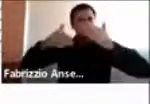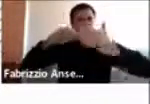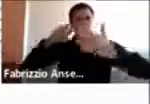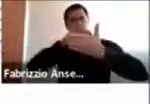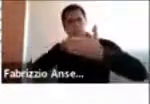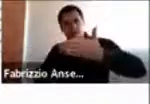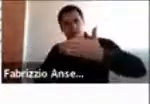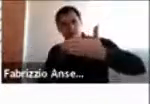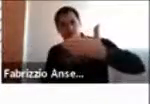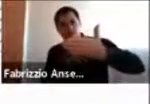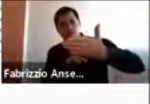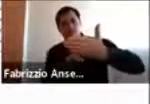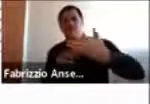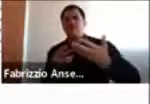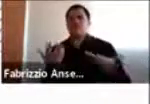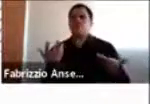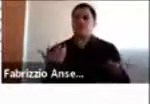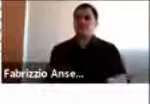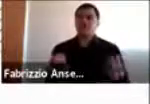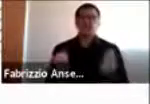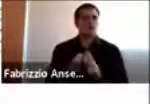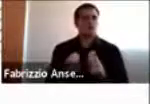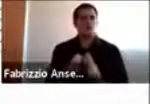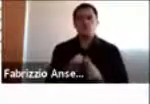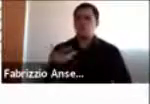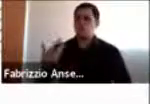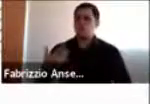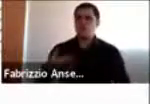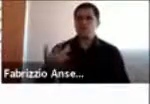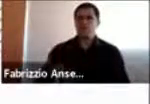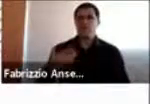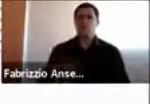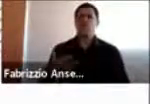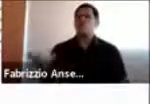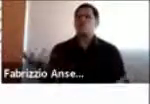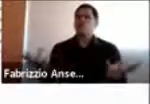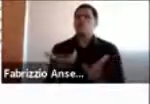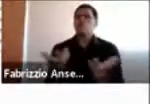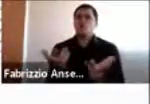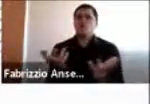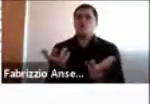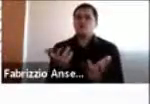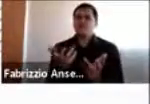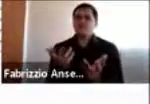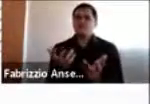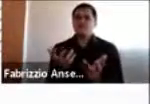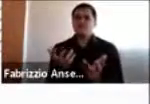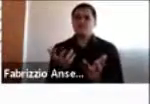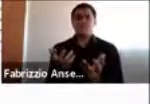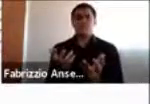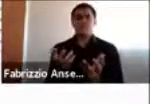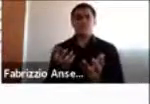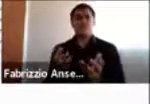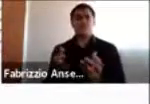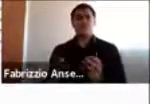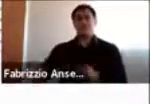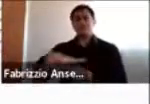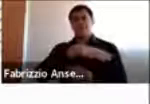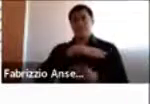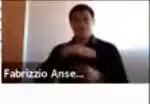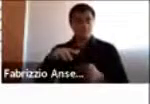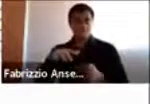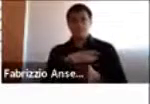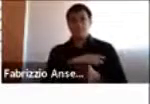sentido entonces es bien interesante tratar de entender, bueno, cuáles pueden ser esos mecanismos ambientales que nos van a posibilitar